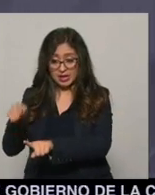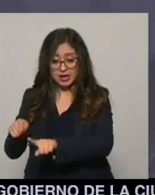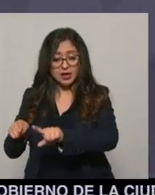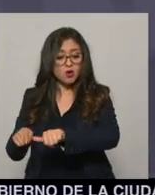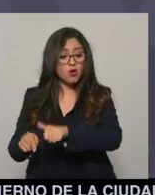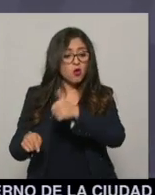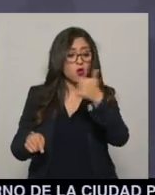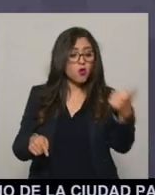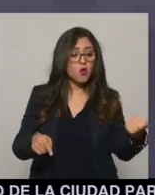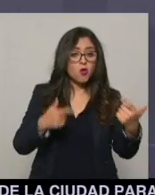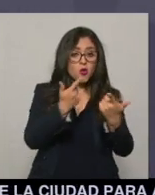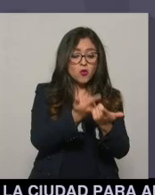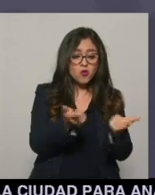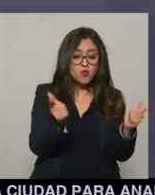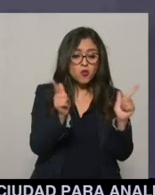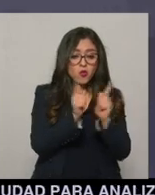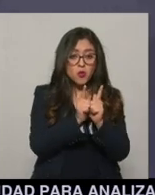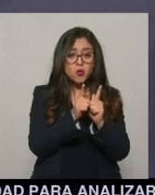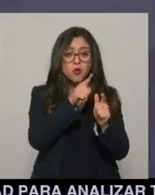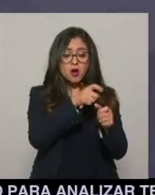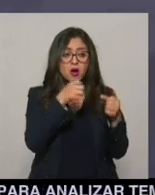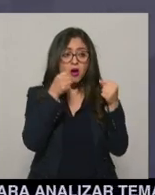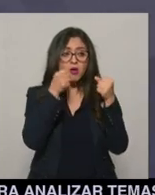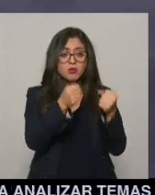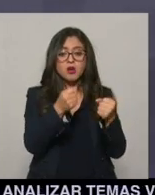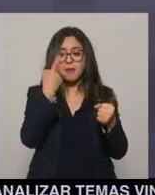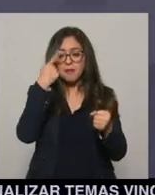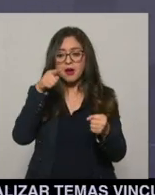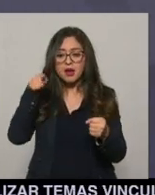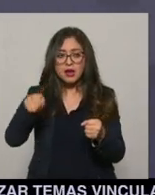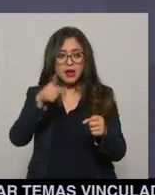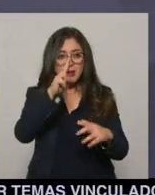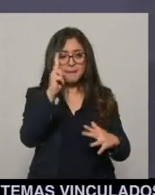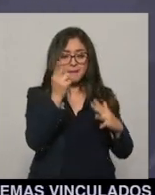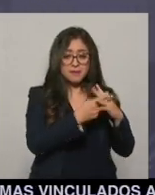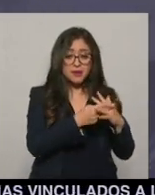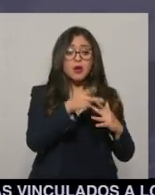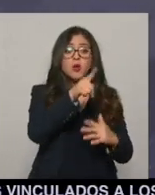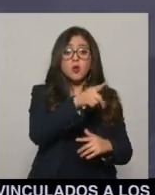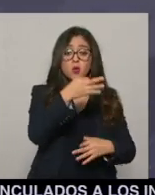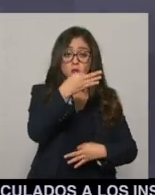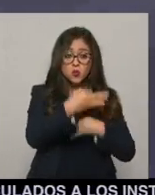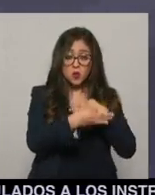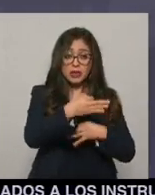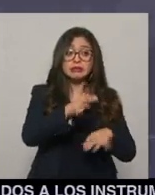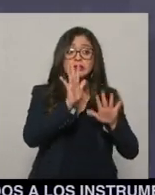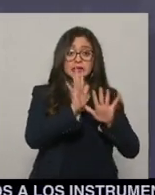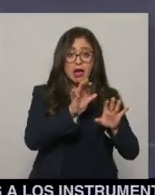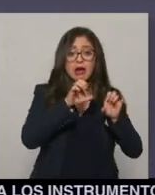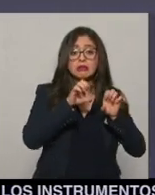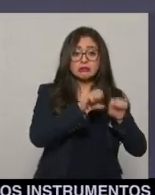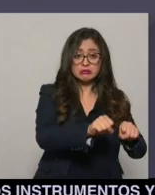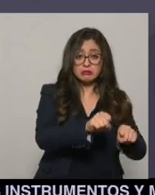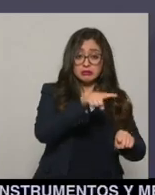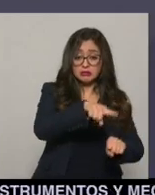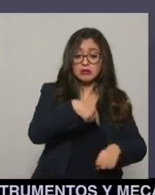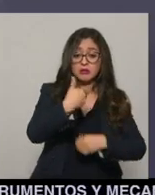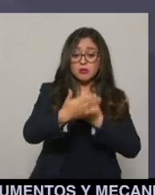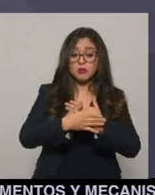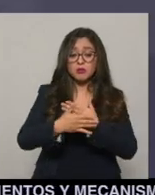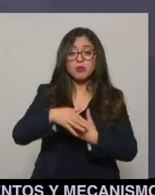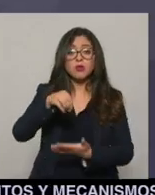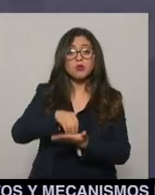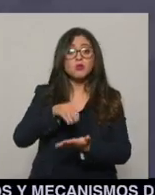llegaran a los separos a matarlos, ¿no? Ya fue detenido el juez, está siendo procesado, pero para que veamos que este sistema de infiltración de